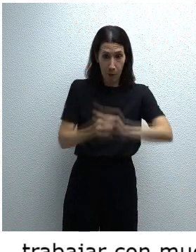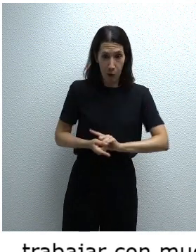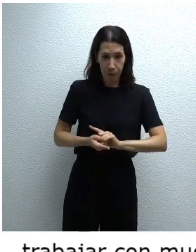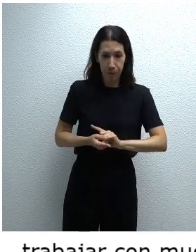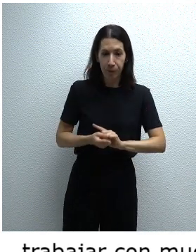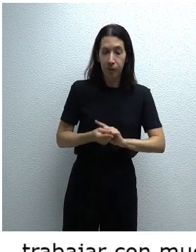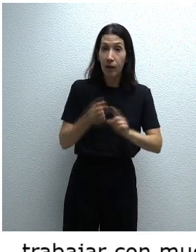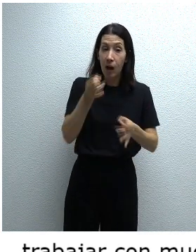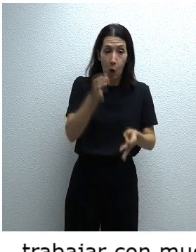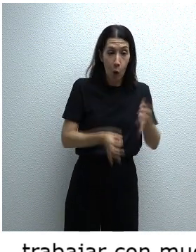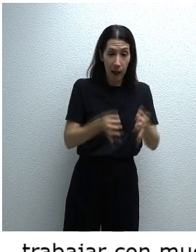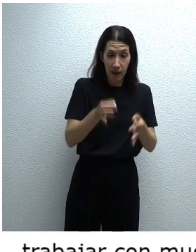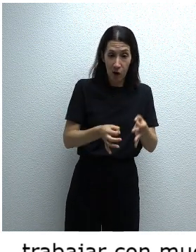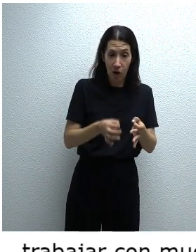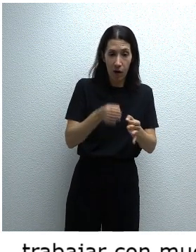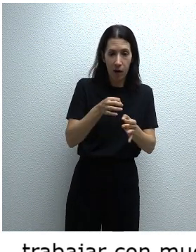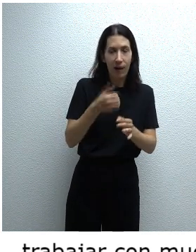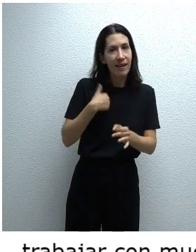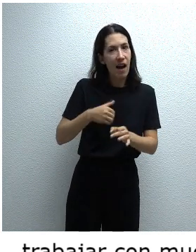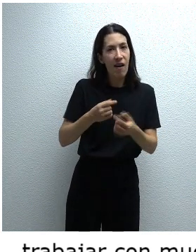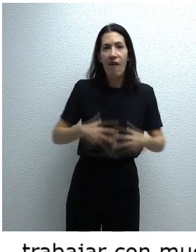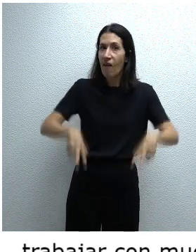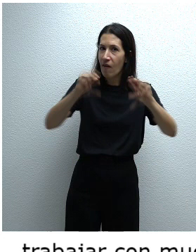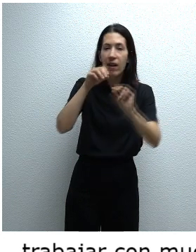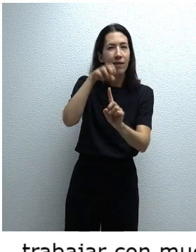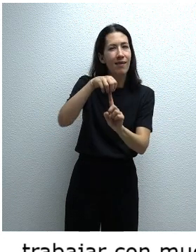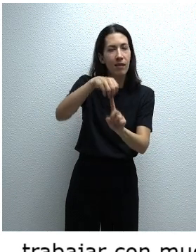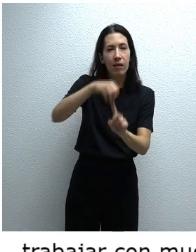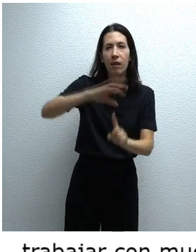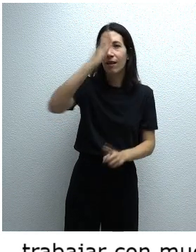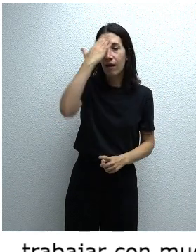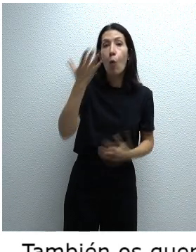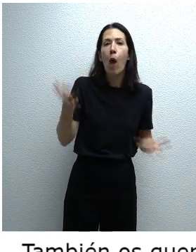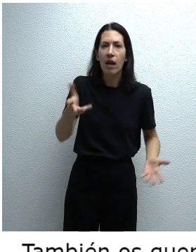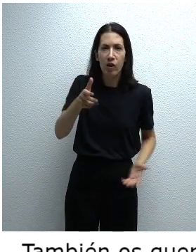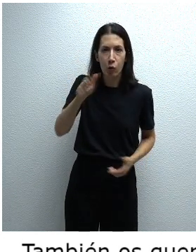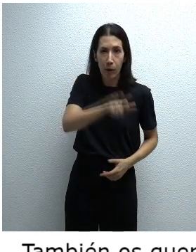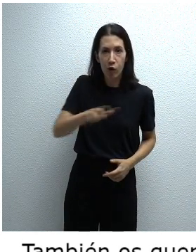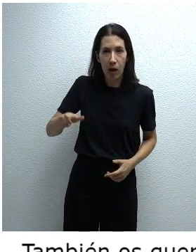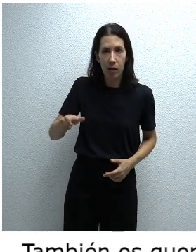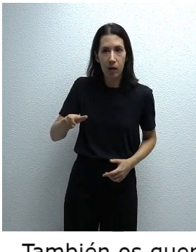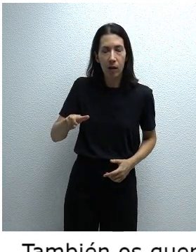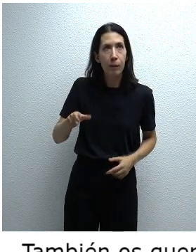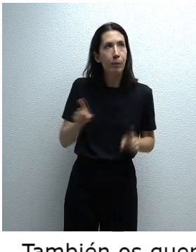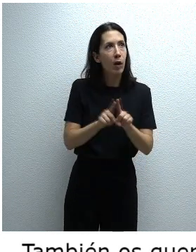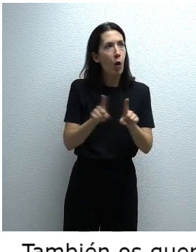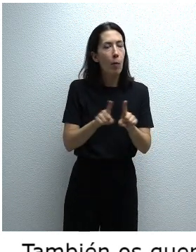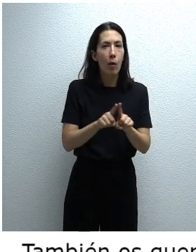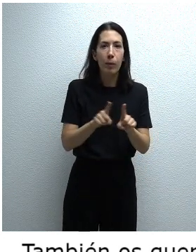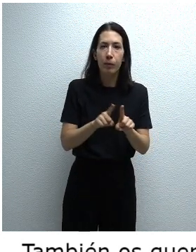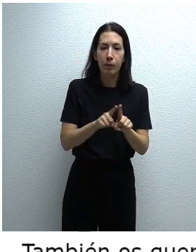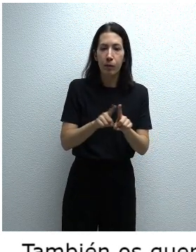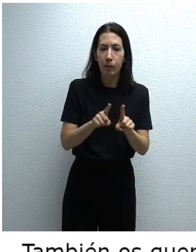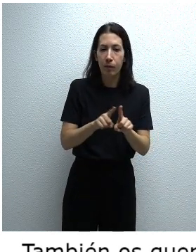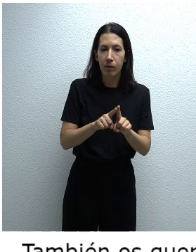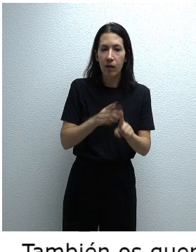tema jurídico esté centrado en la persona y en los derechos de la persona, pues viene también, es como la